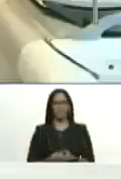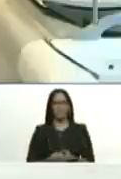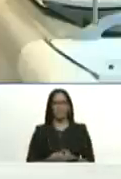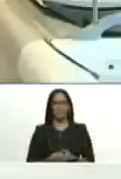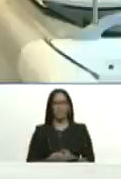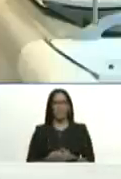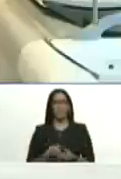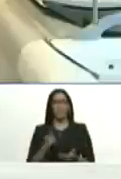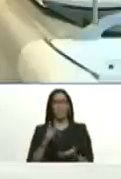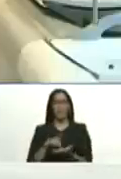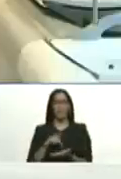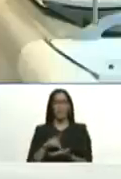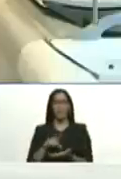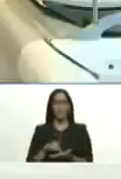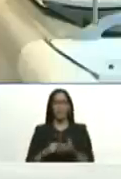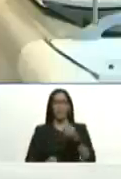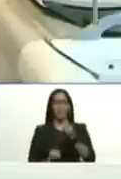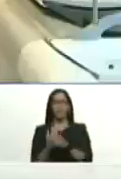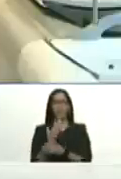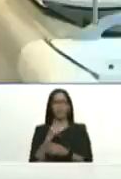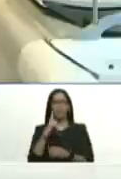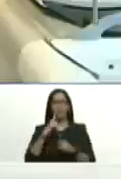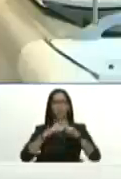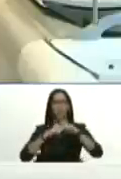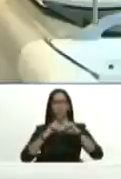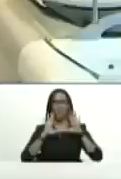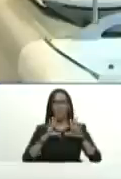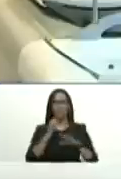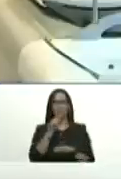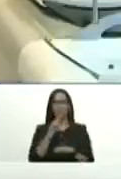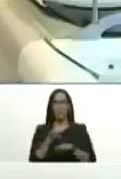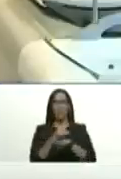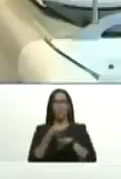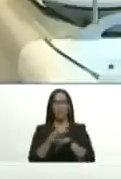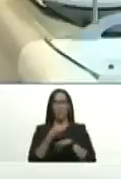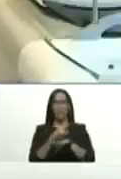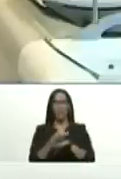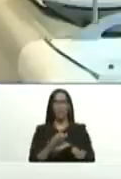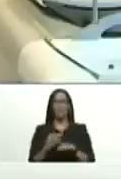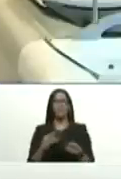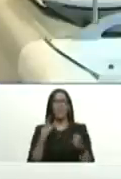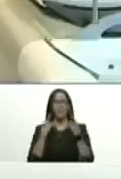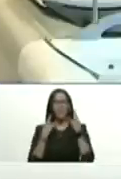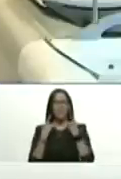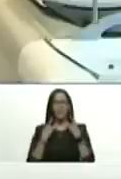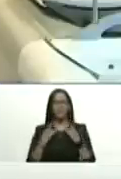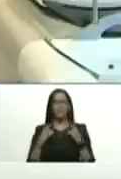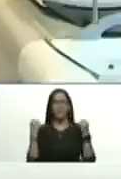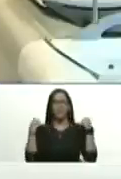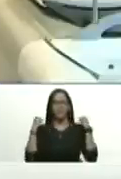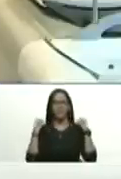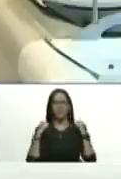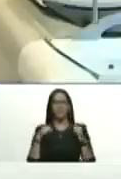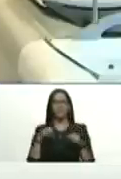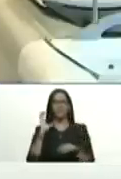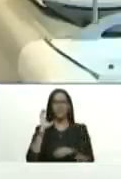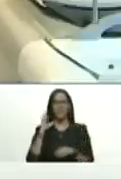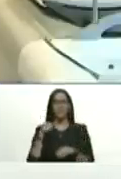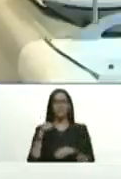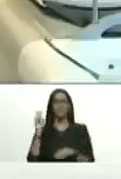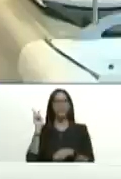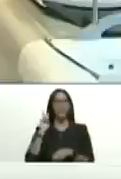llegado y que ha surgido del 1x10 del buen gobierno en su aplicación práctica en un estado de la República. En el tema